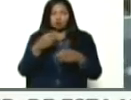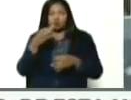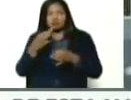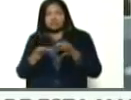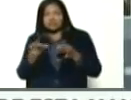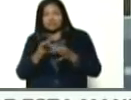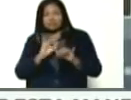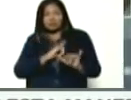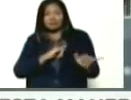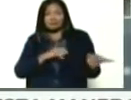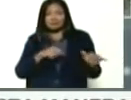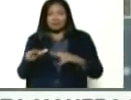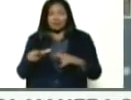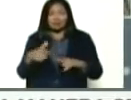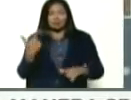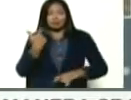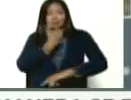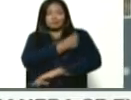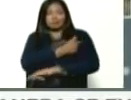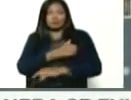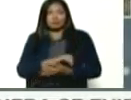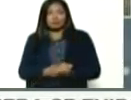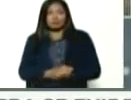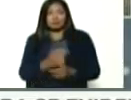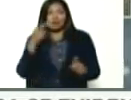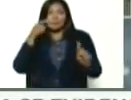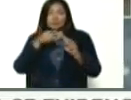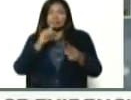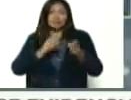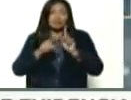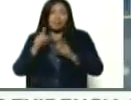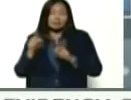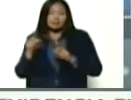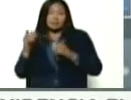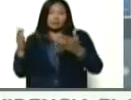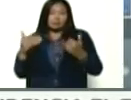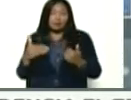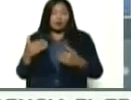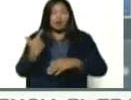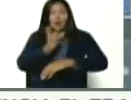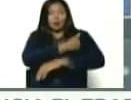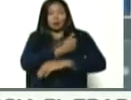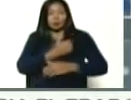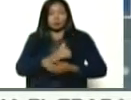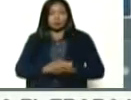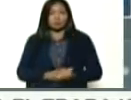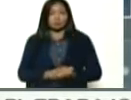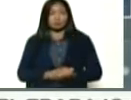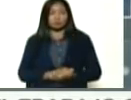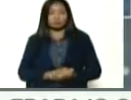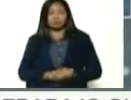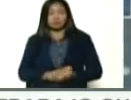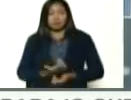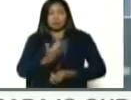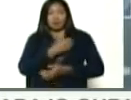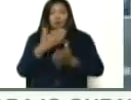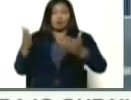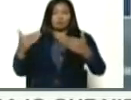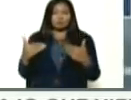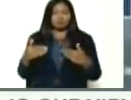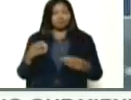las grandes metas dependen de la llegada de las vacunas si las vacunas llegan